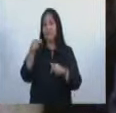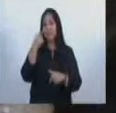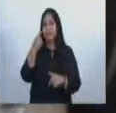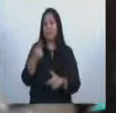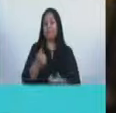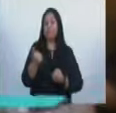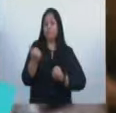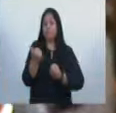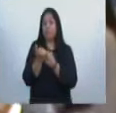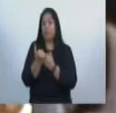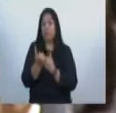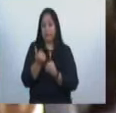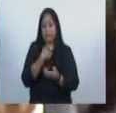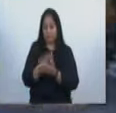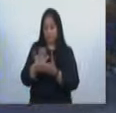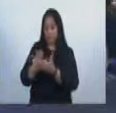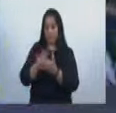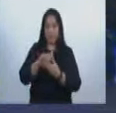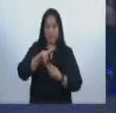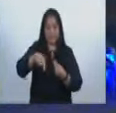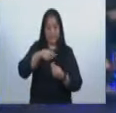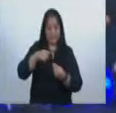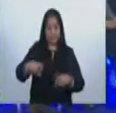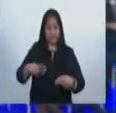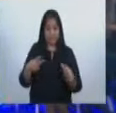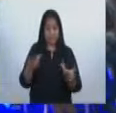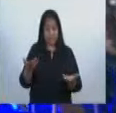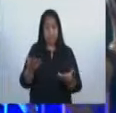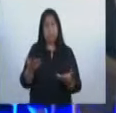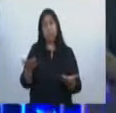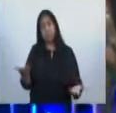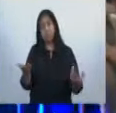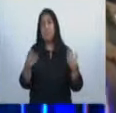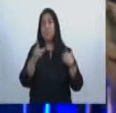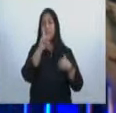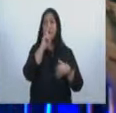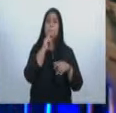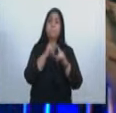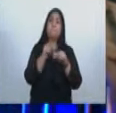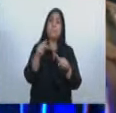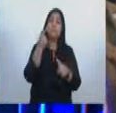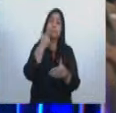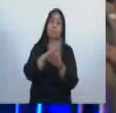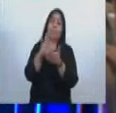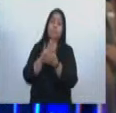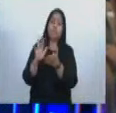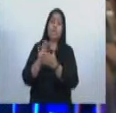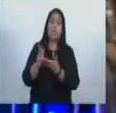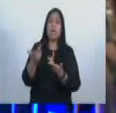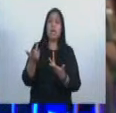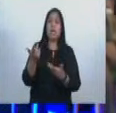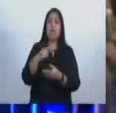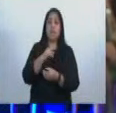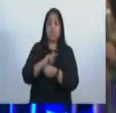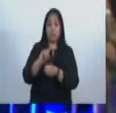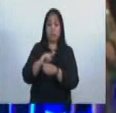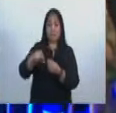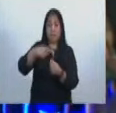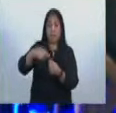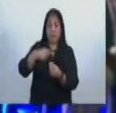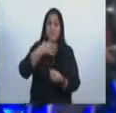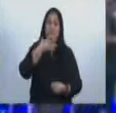las familias la verdad lo que puede incidir mejor en el costo de vida de las familias es que tengamos